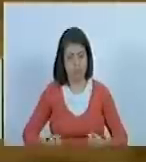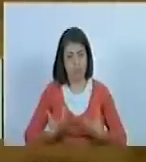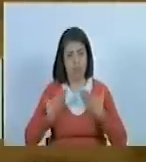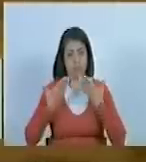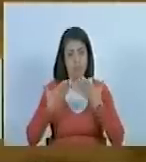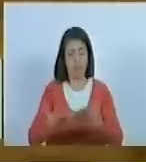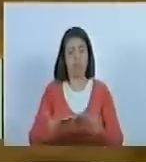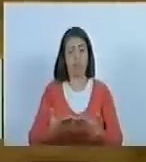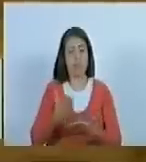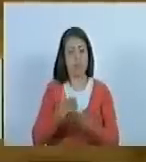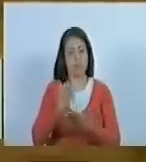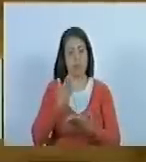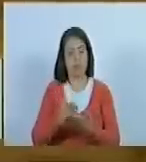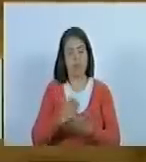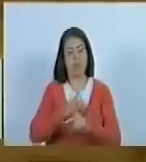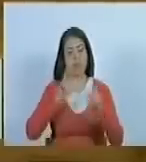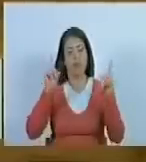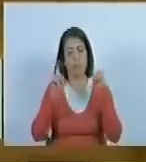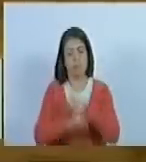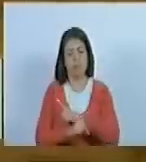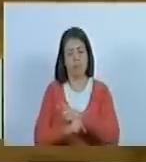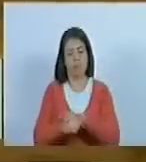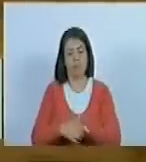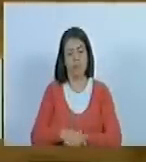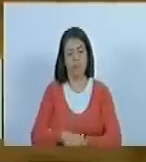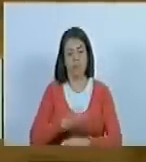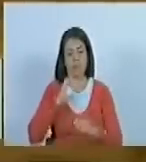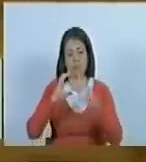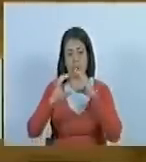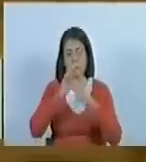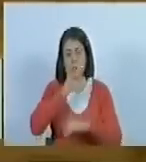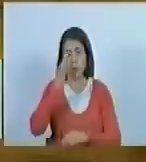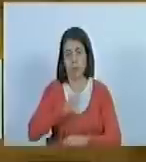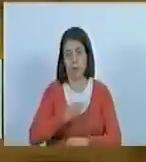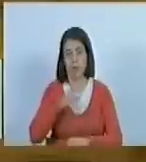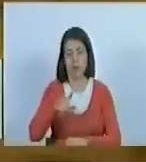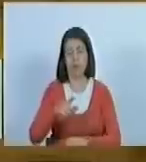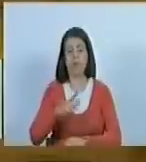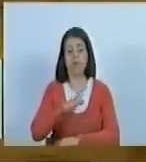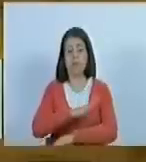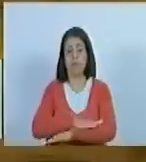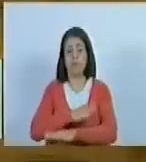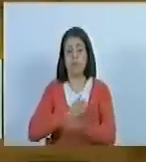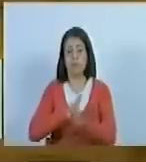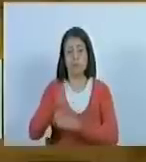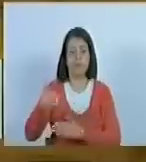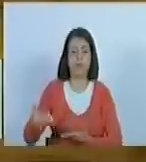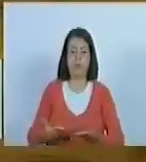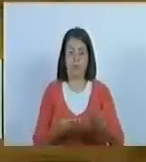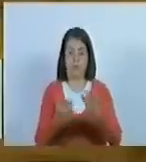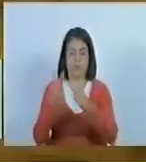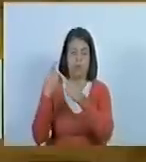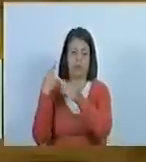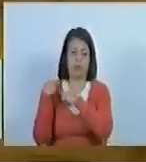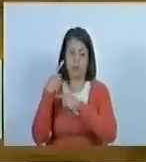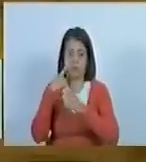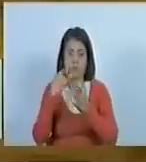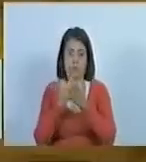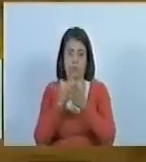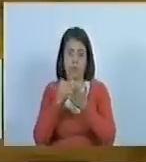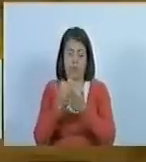el espíritu siempre renovador de comunicar la verdad con vocación de servicio y responsabilidad,